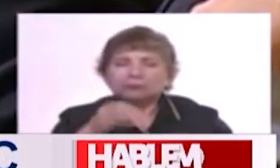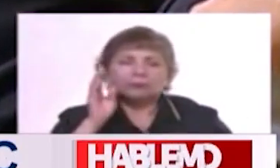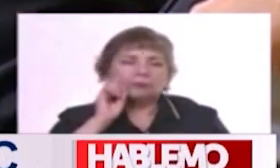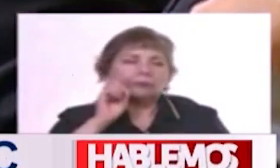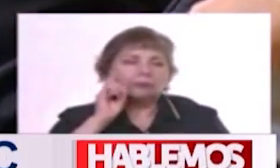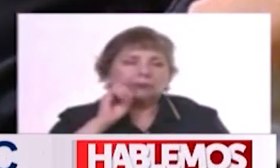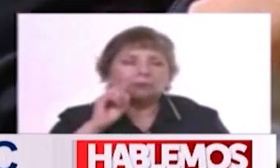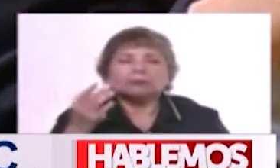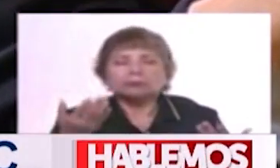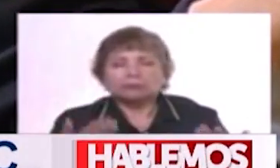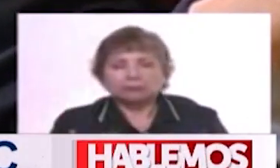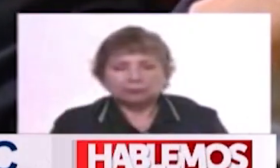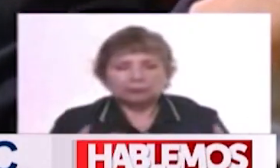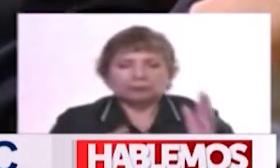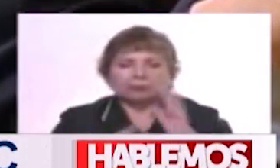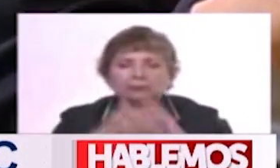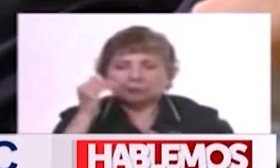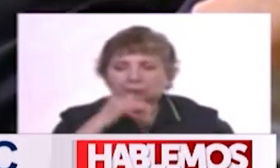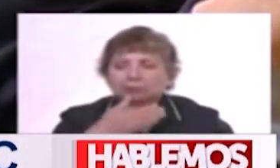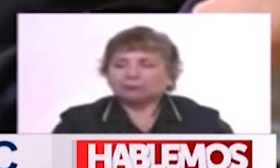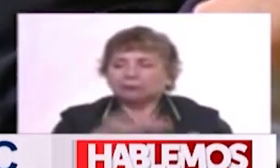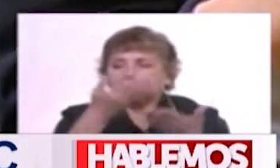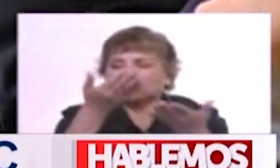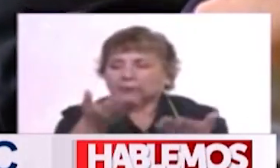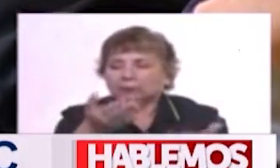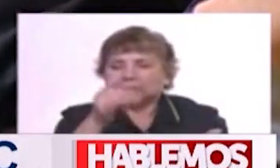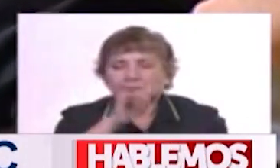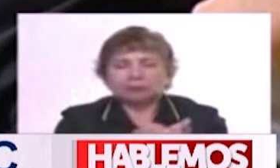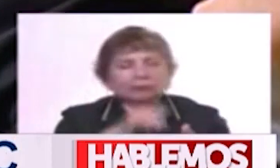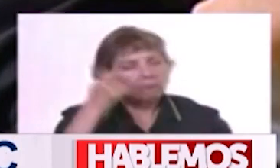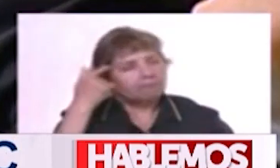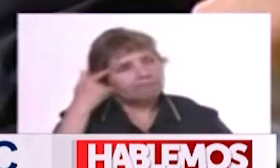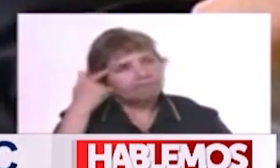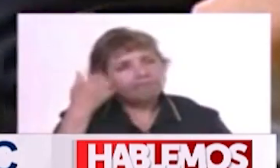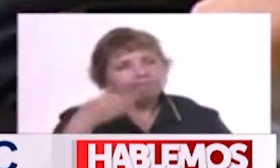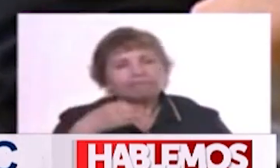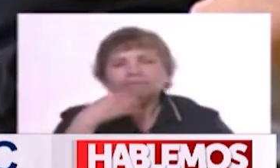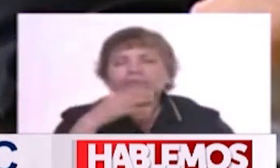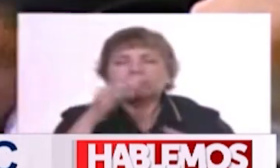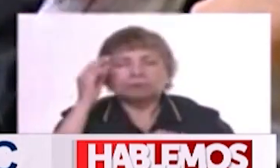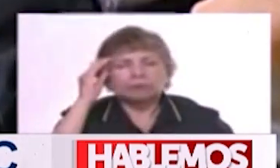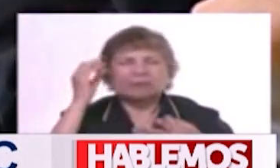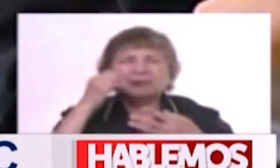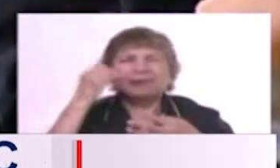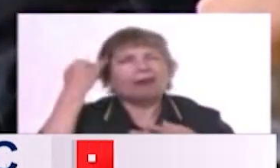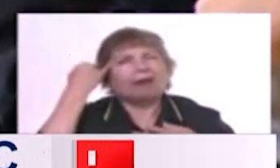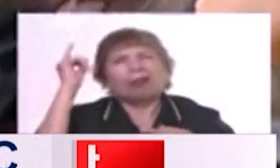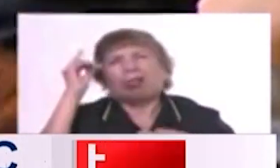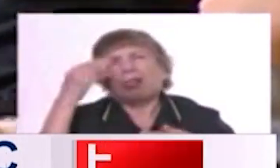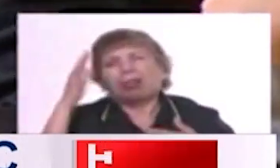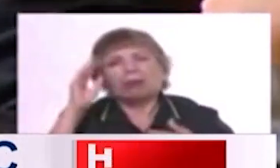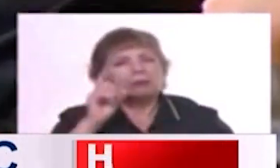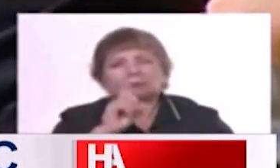Castillo intentó dar un golpe de Estado. Van a continuar las participaciones de los exministros en